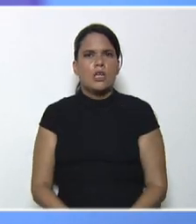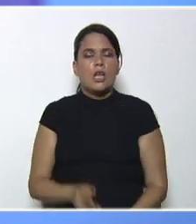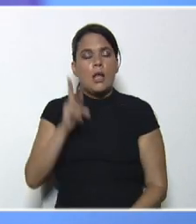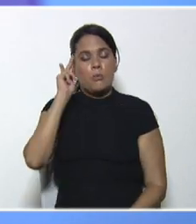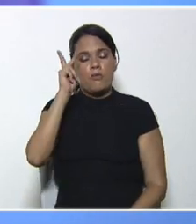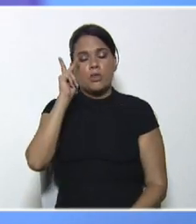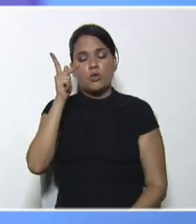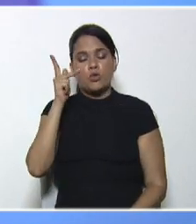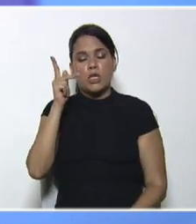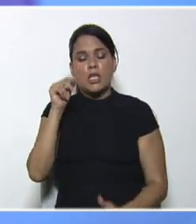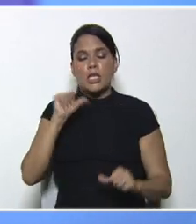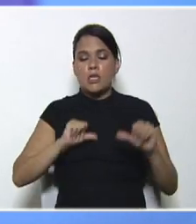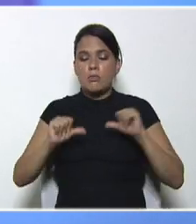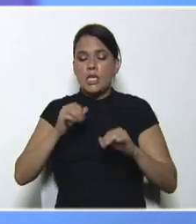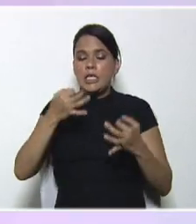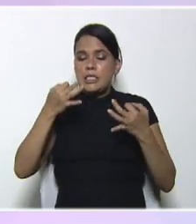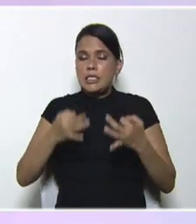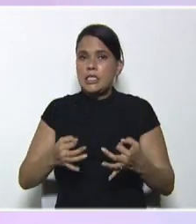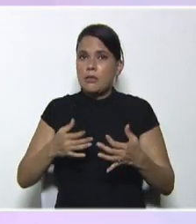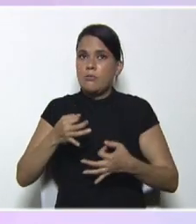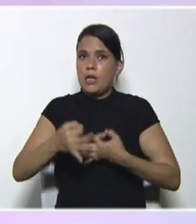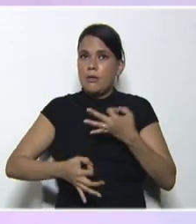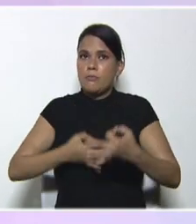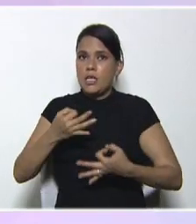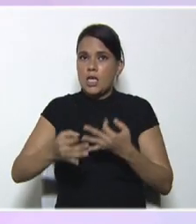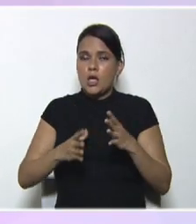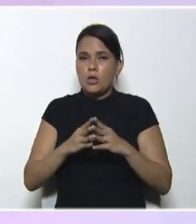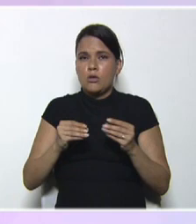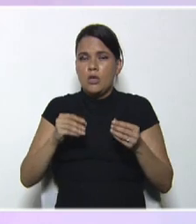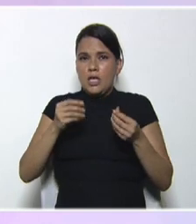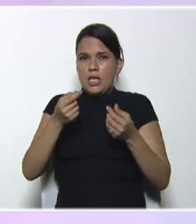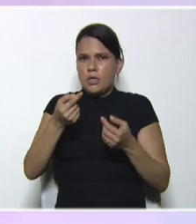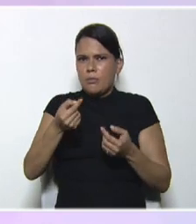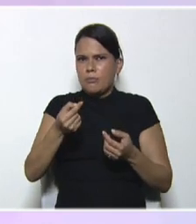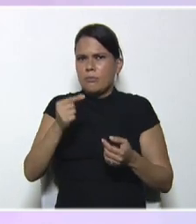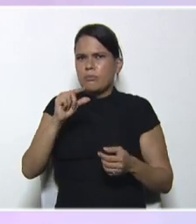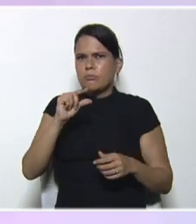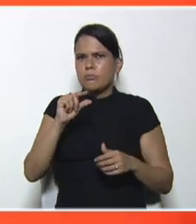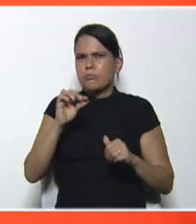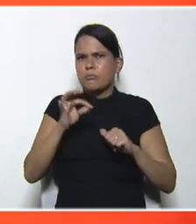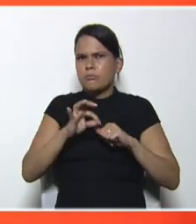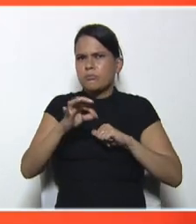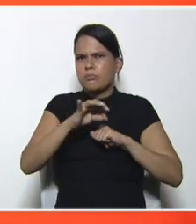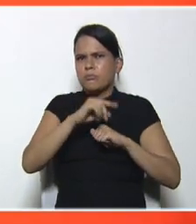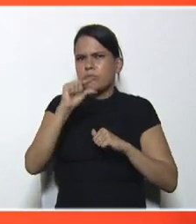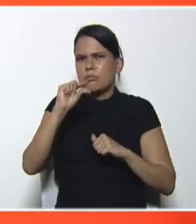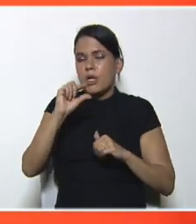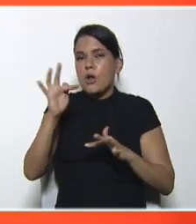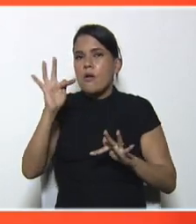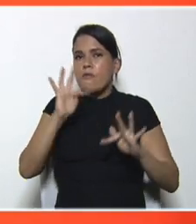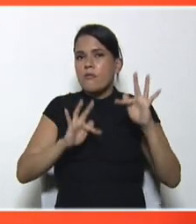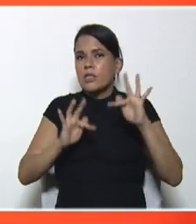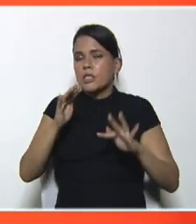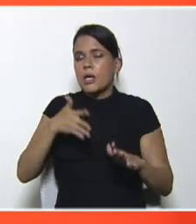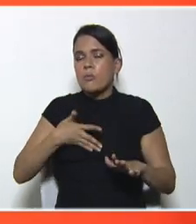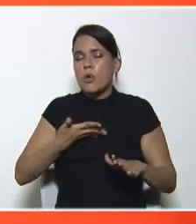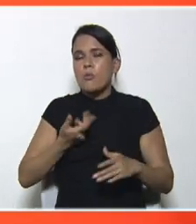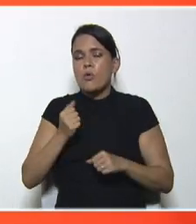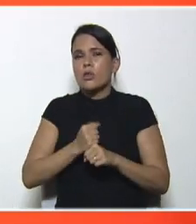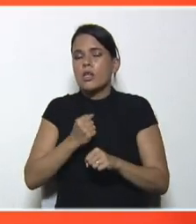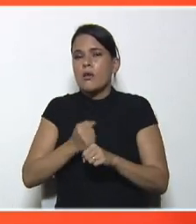les ha explicado todo lo referente a esas partículas. Pero en física, acá podemos trabajar el peso